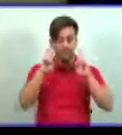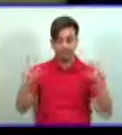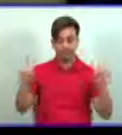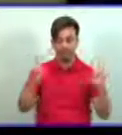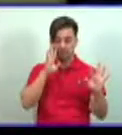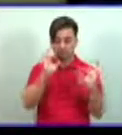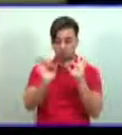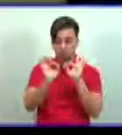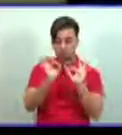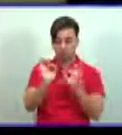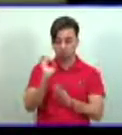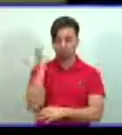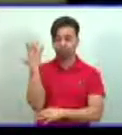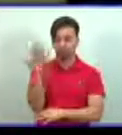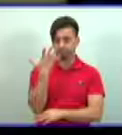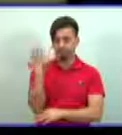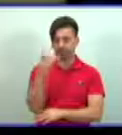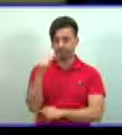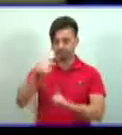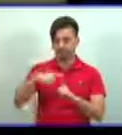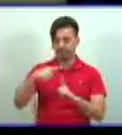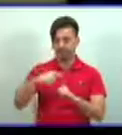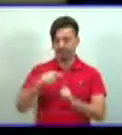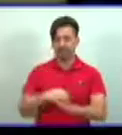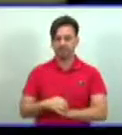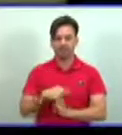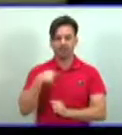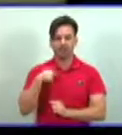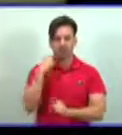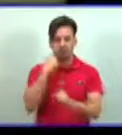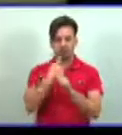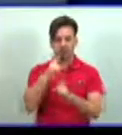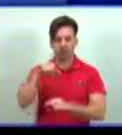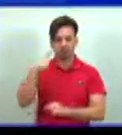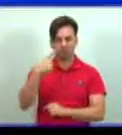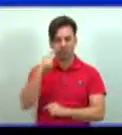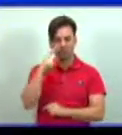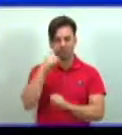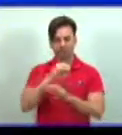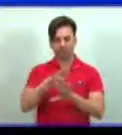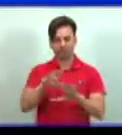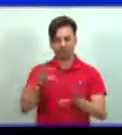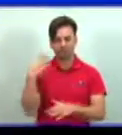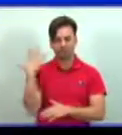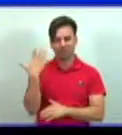Y los espero entonces en un próximo encuentro para seguir hablando de ciencias naturales.